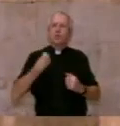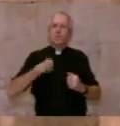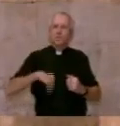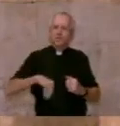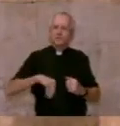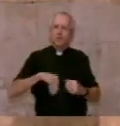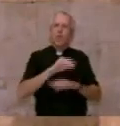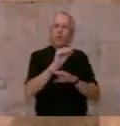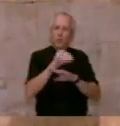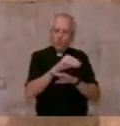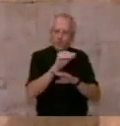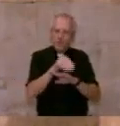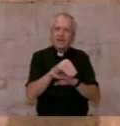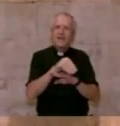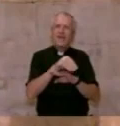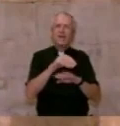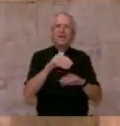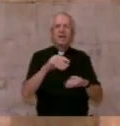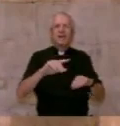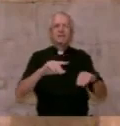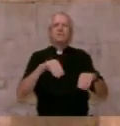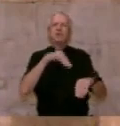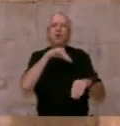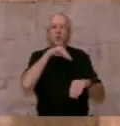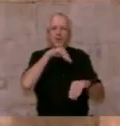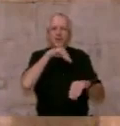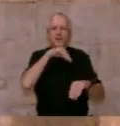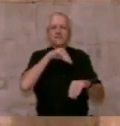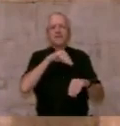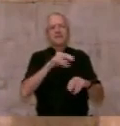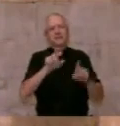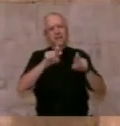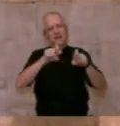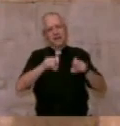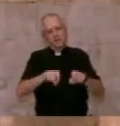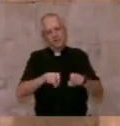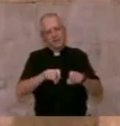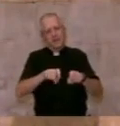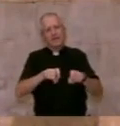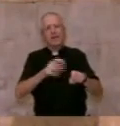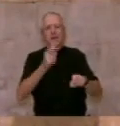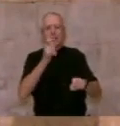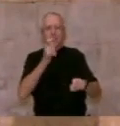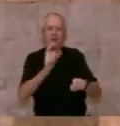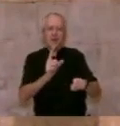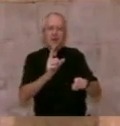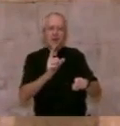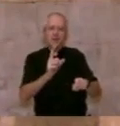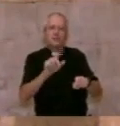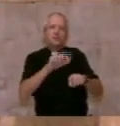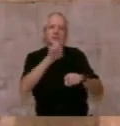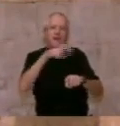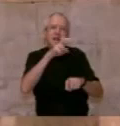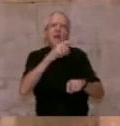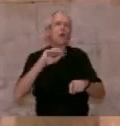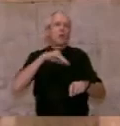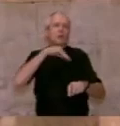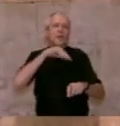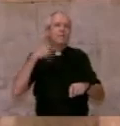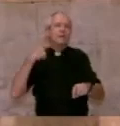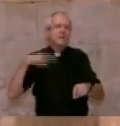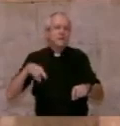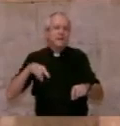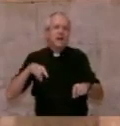mismo apacentaré la malalta. A mis ovejas y la haré recostar, oráculo del Señor Dios. Buscaré la oveja perdida, recogeré